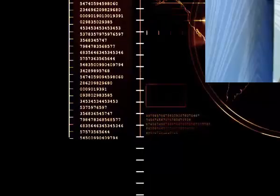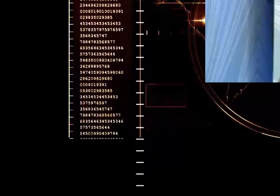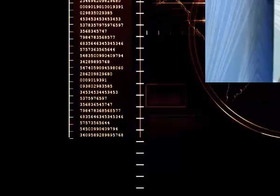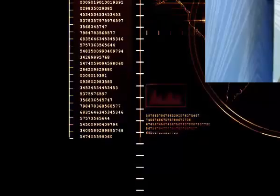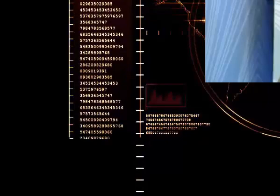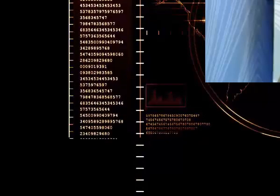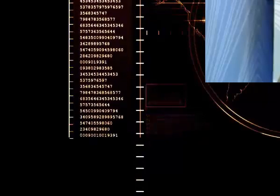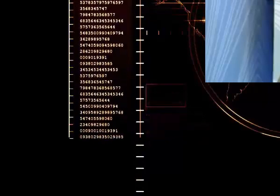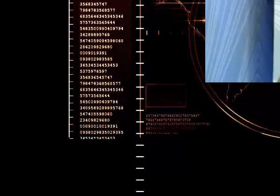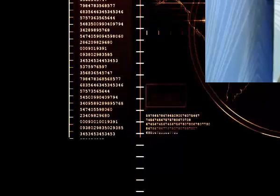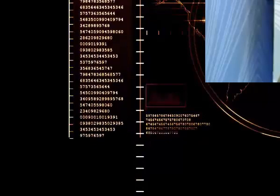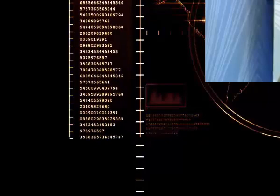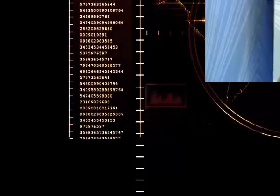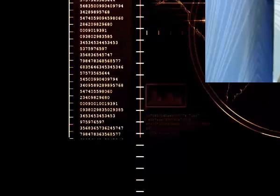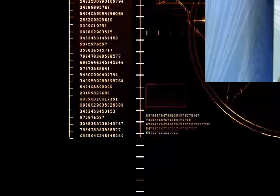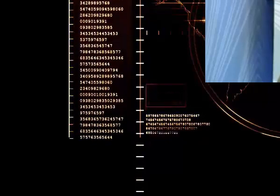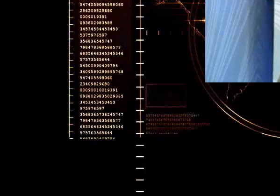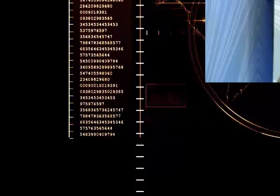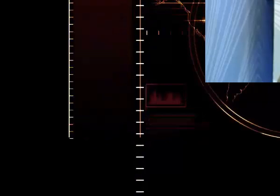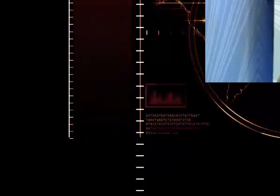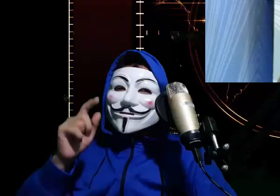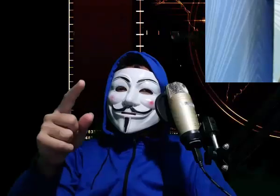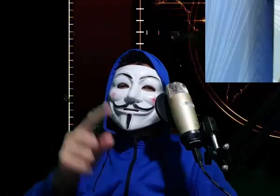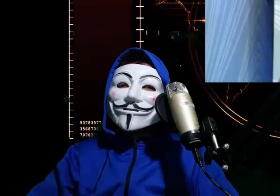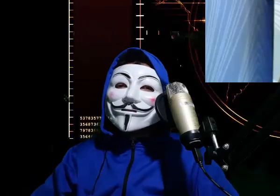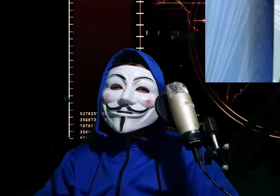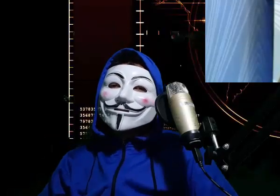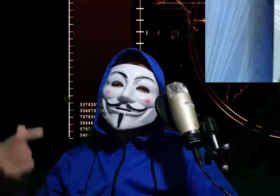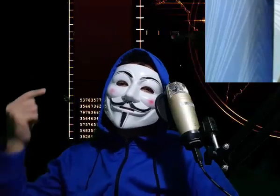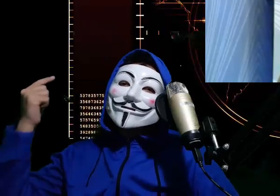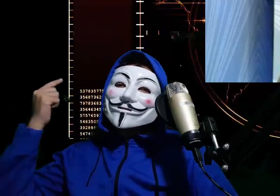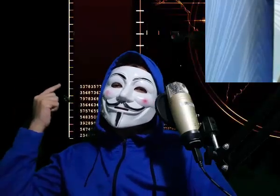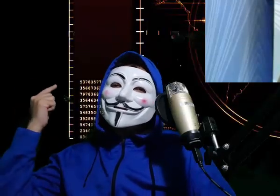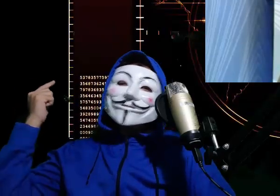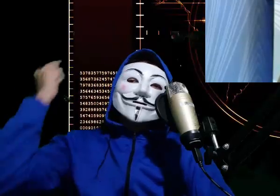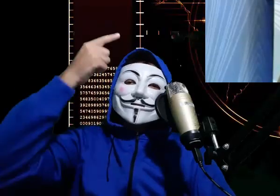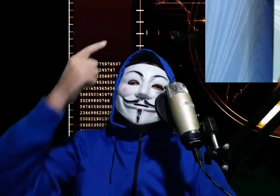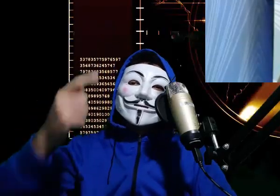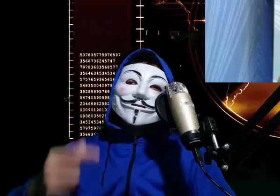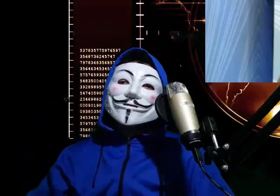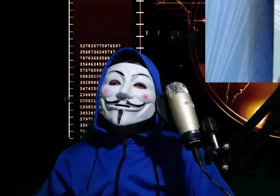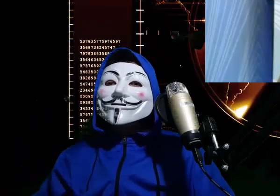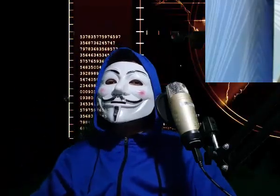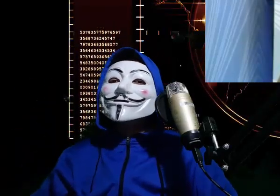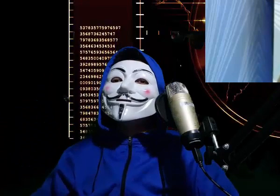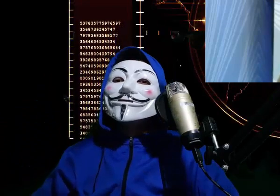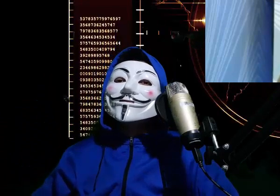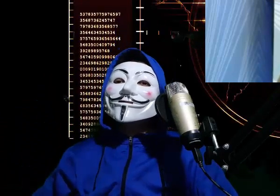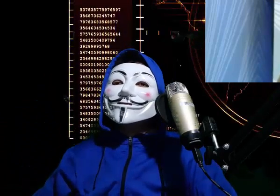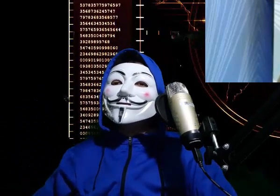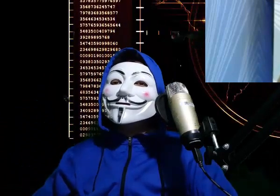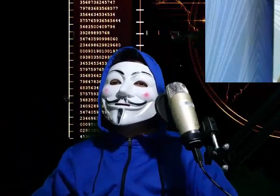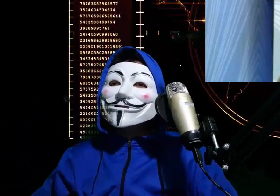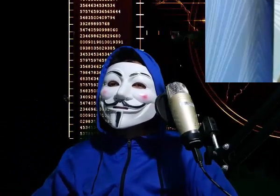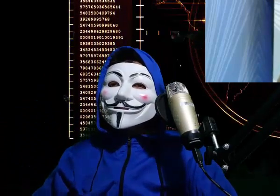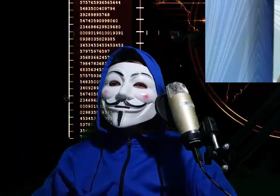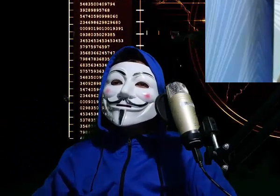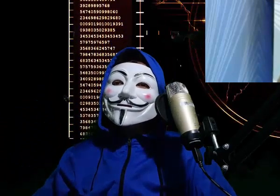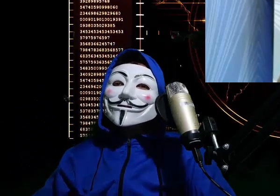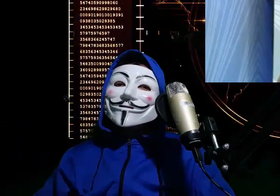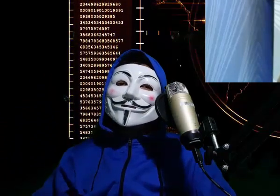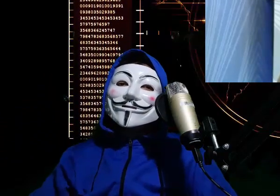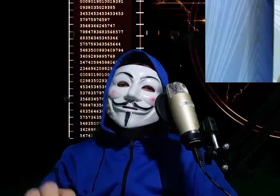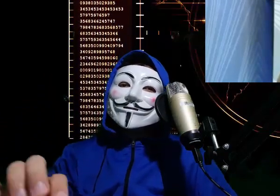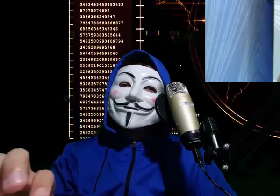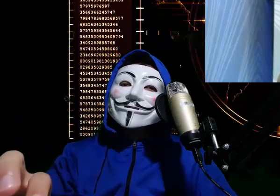interpelación. ¿Qué le pasa a ese estúpido? Sí, señores, según este payaso, lo que dijo Chato Vargas es